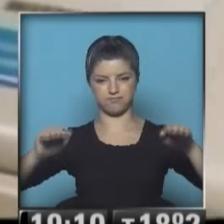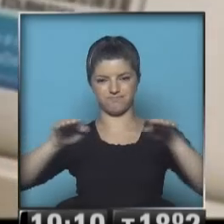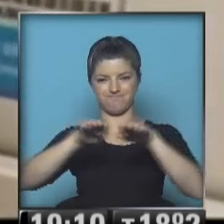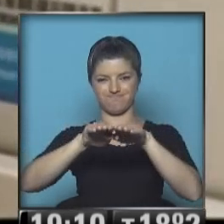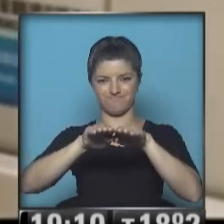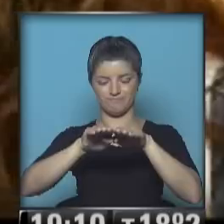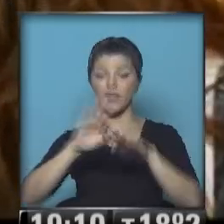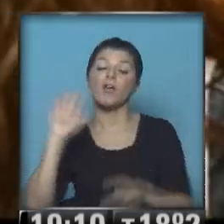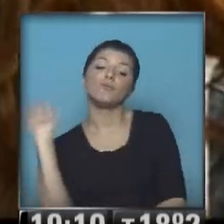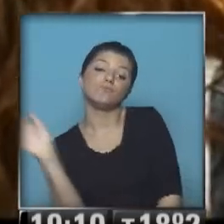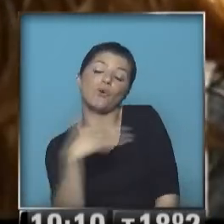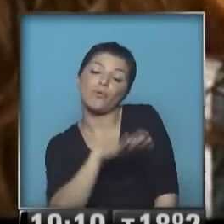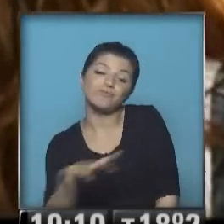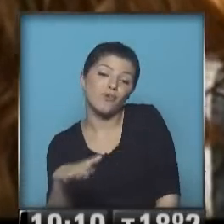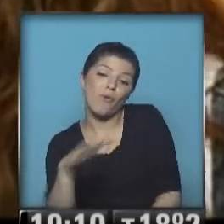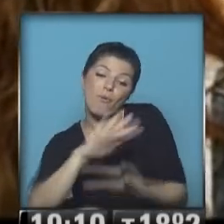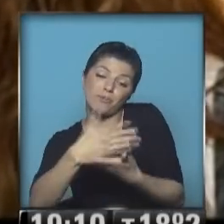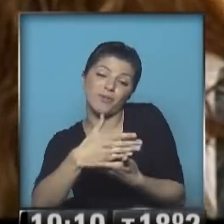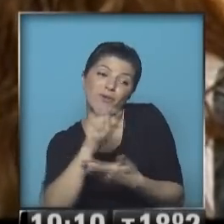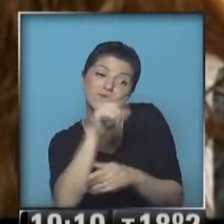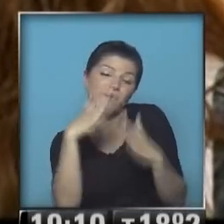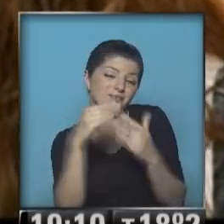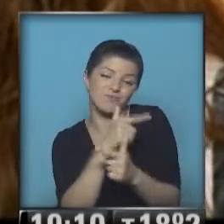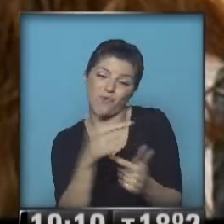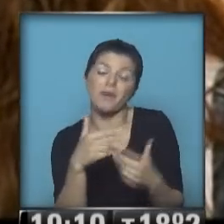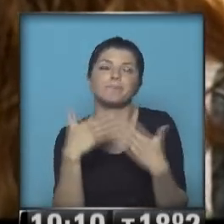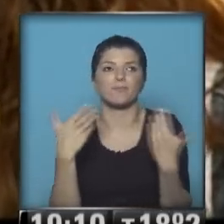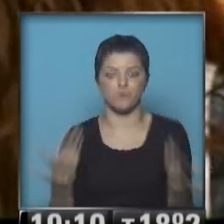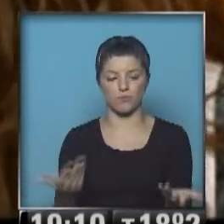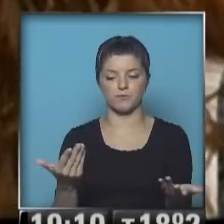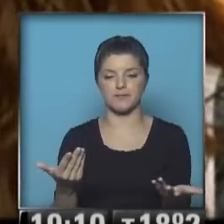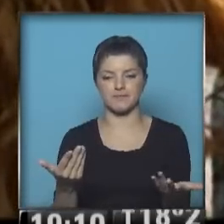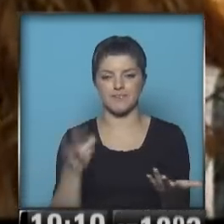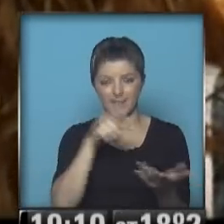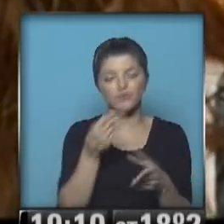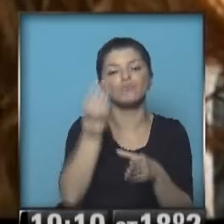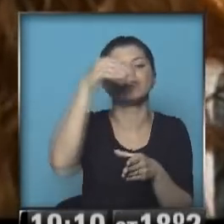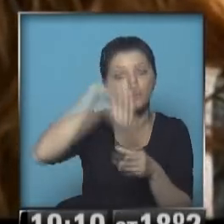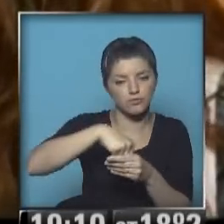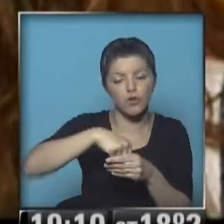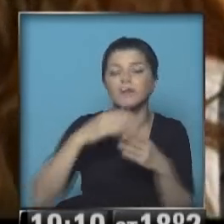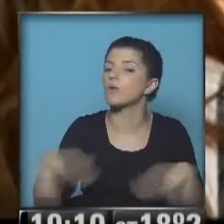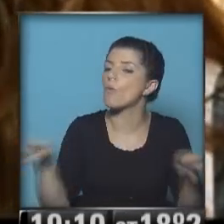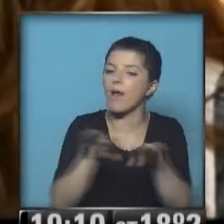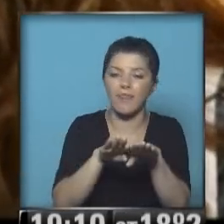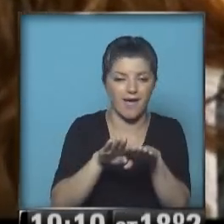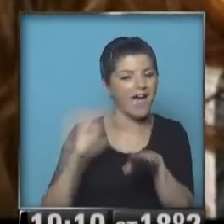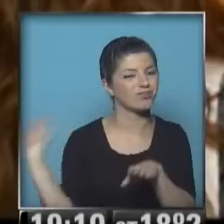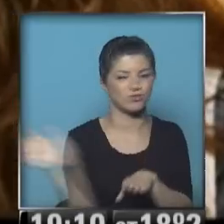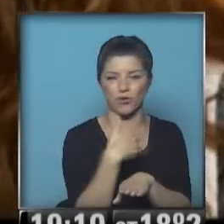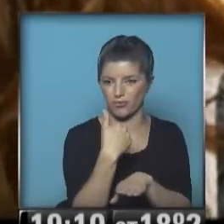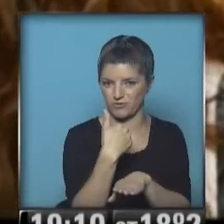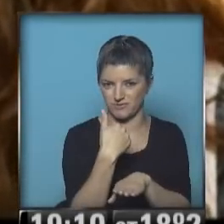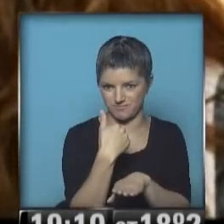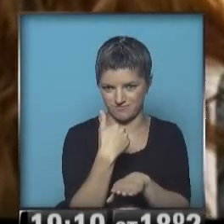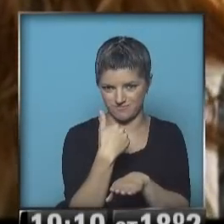todos los chicos tienen su computadora en su casa, entonces da inclusión y da igualdad a los pibes a